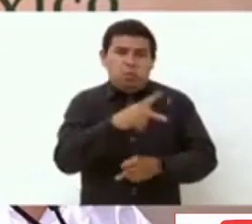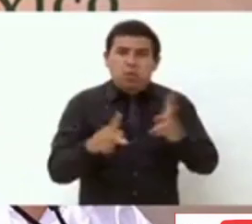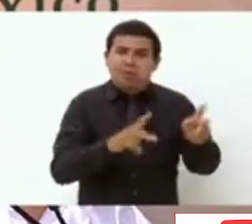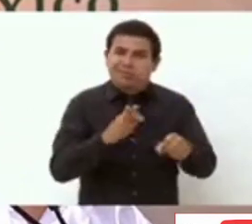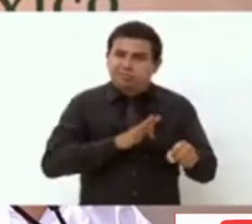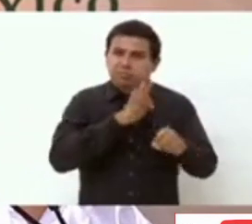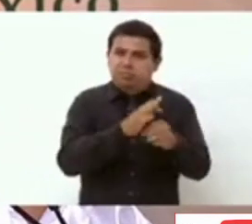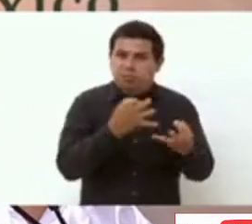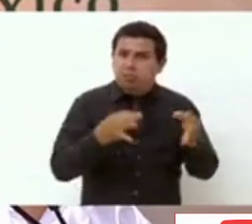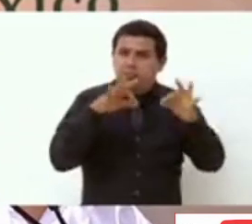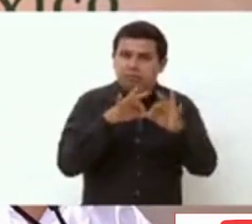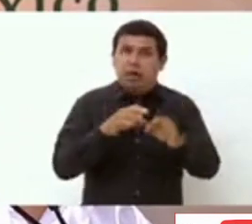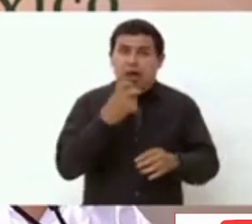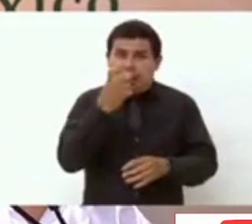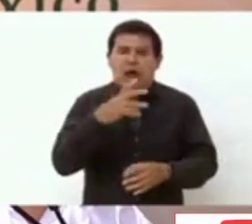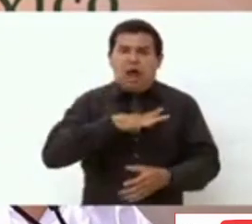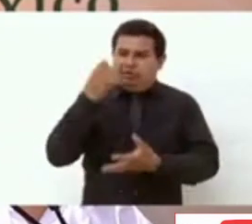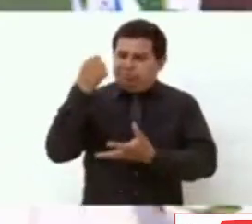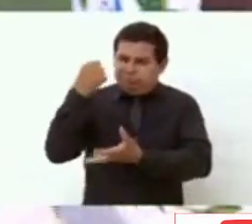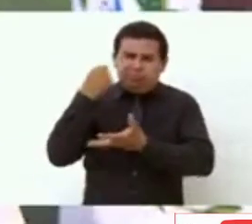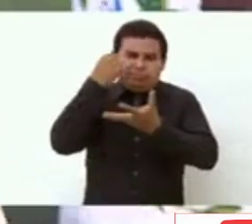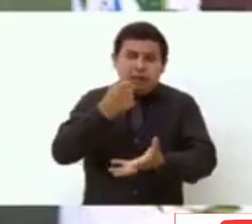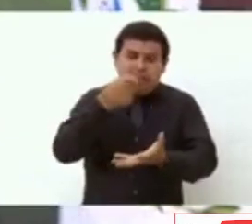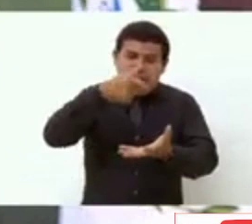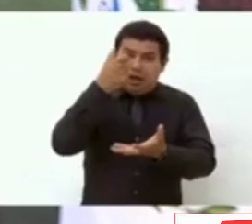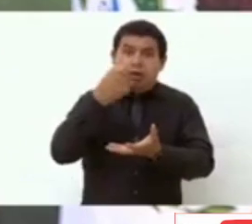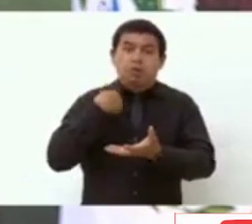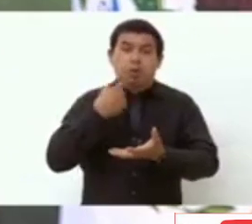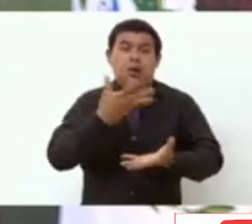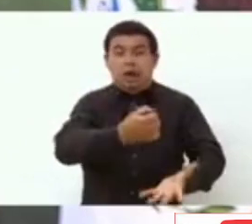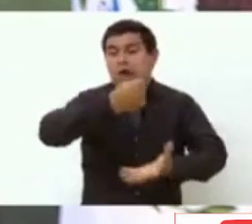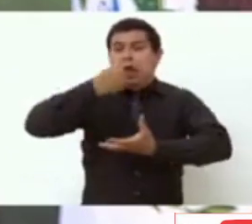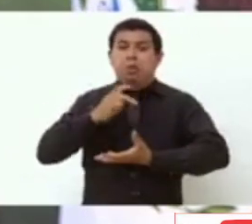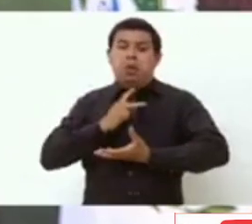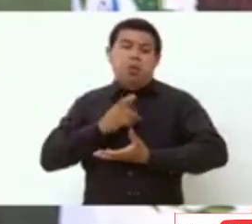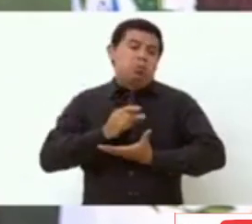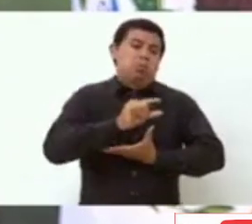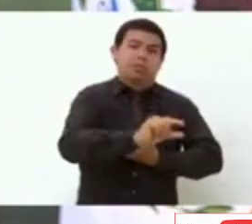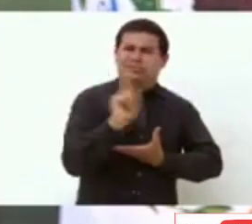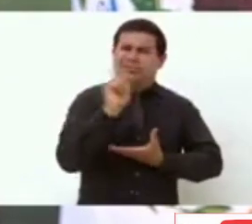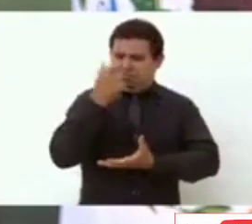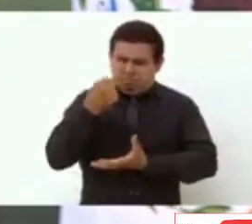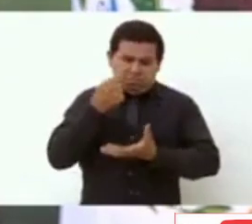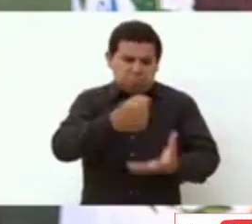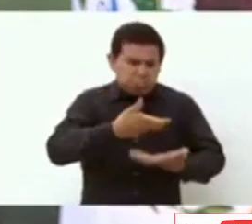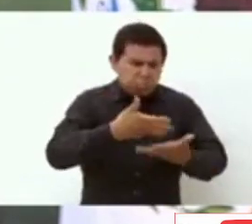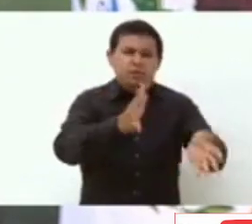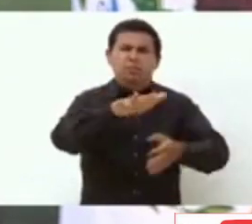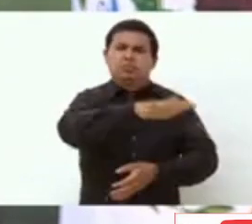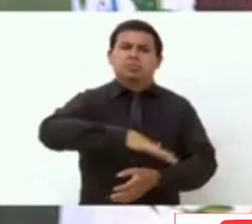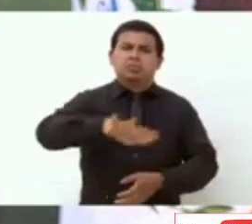regional. Se queda el presupuesto en las comunidades. Es de los